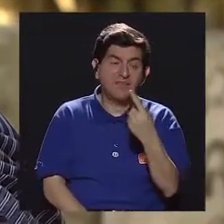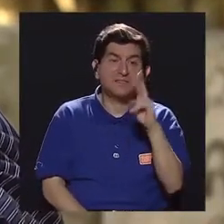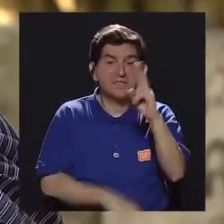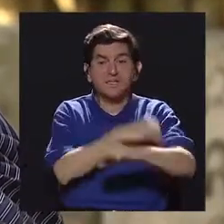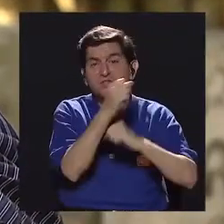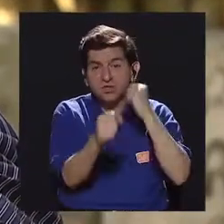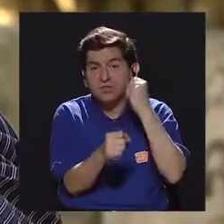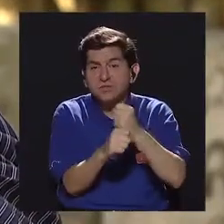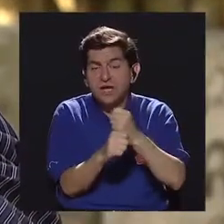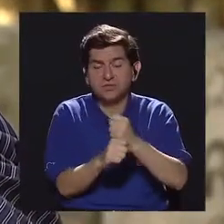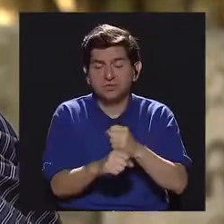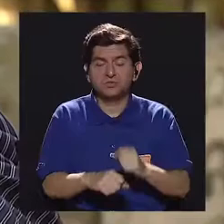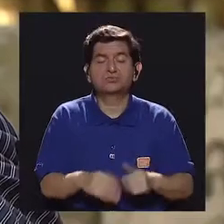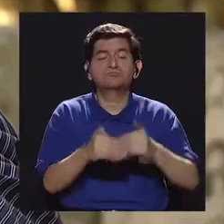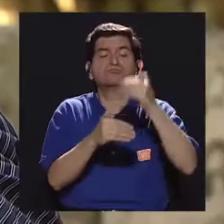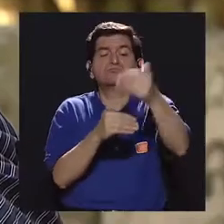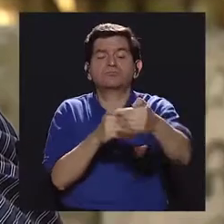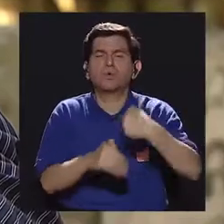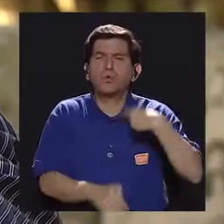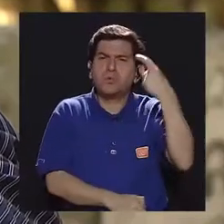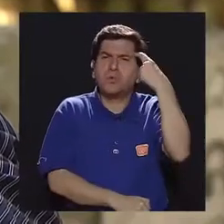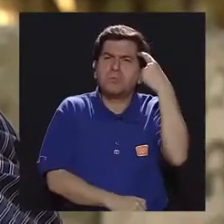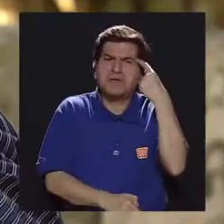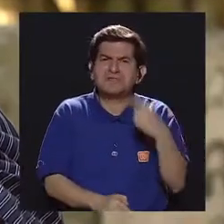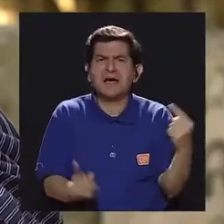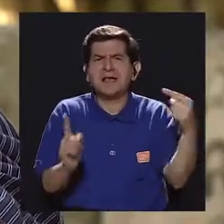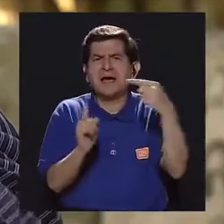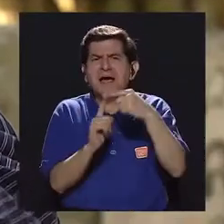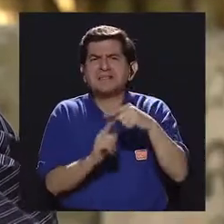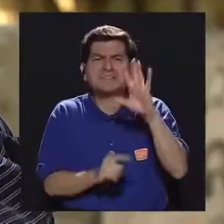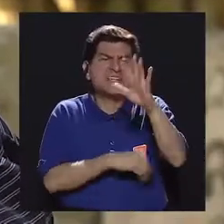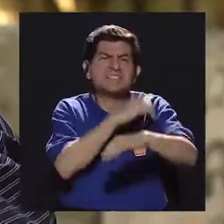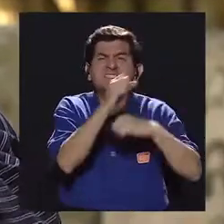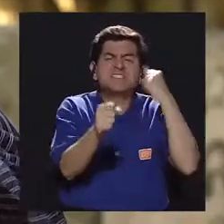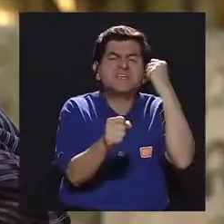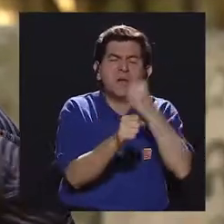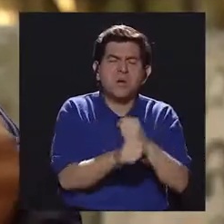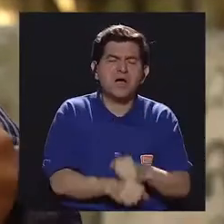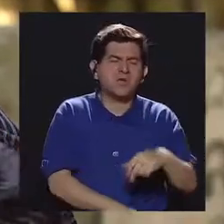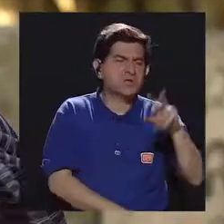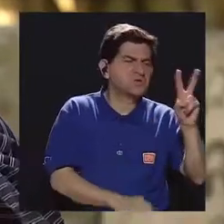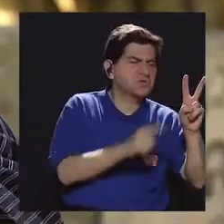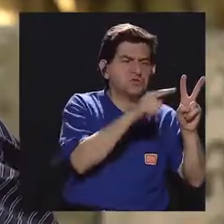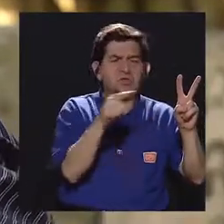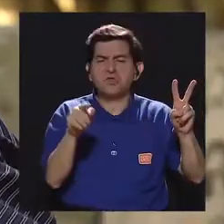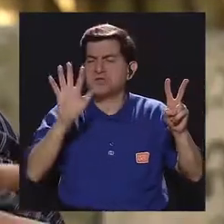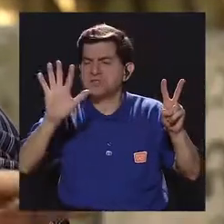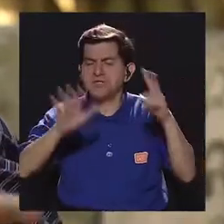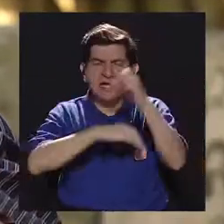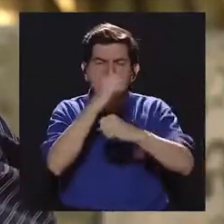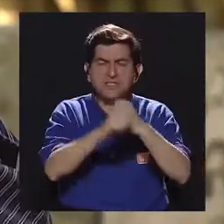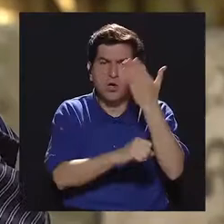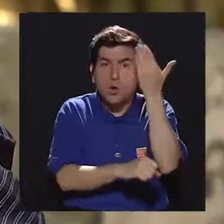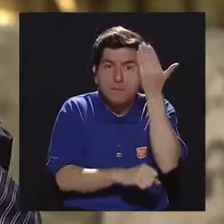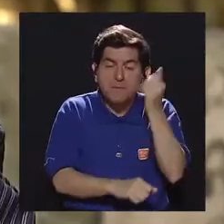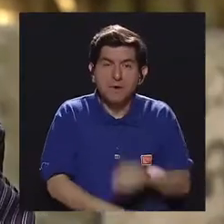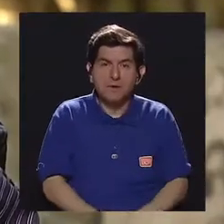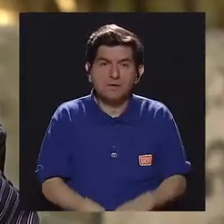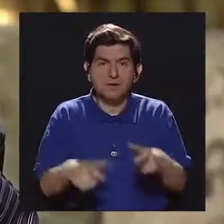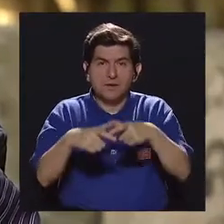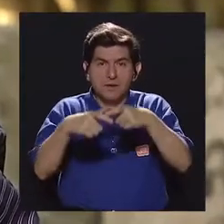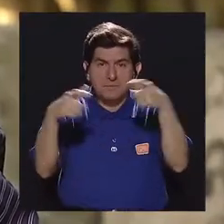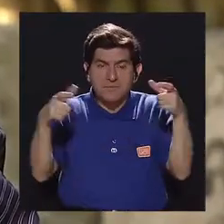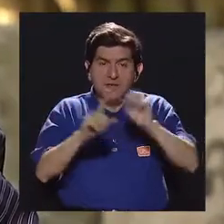dicen que cada 2 años, ¿okay? Uno pudiera pensar incluso hasta cada 5 años, entre cada 2 y 5 años. ¿Por qué 5? Porque la